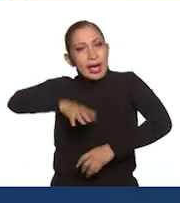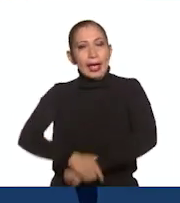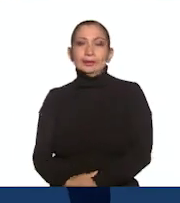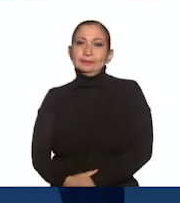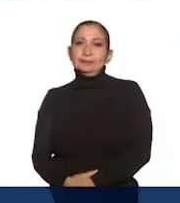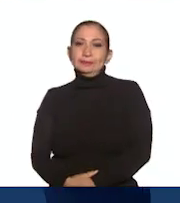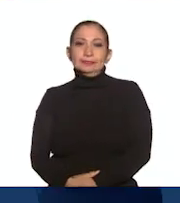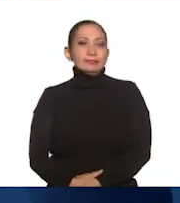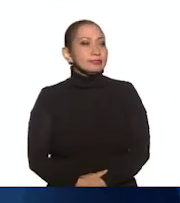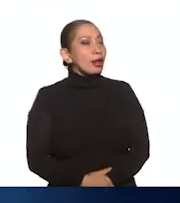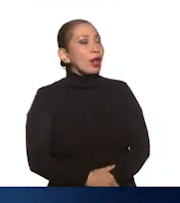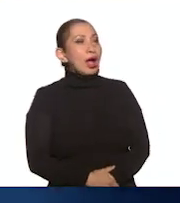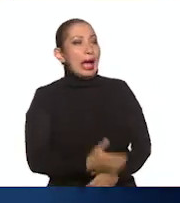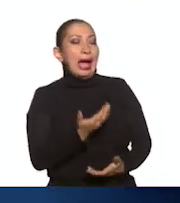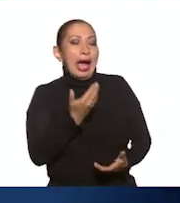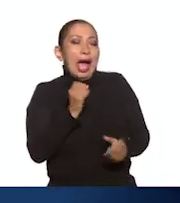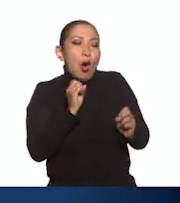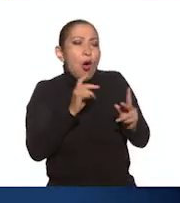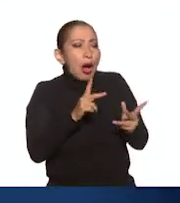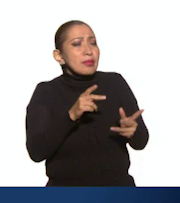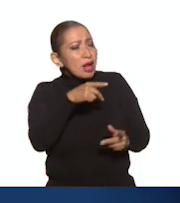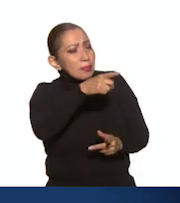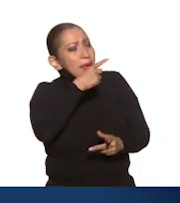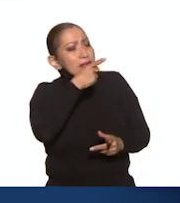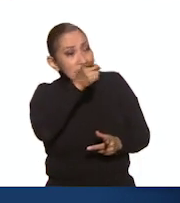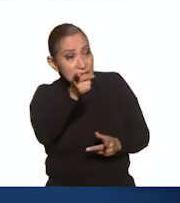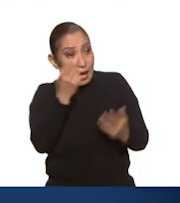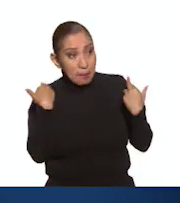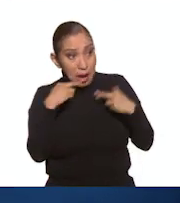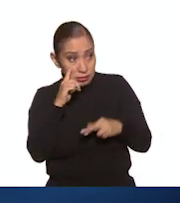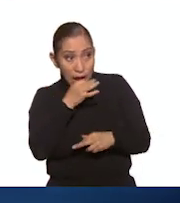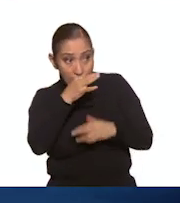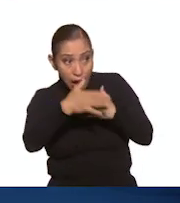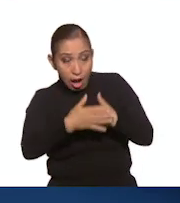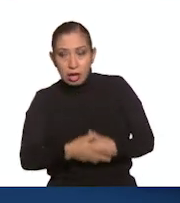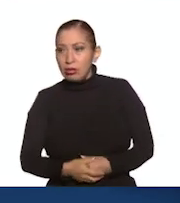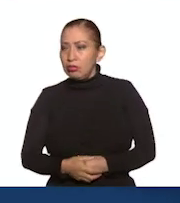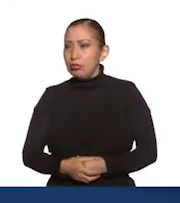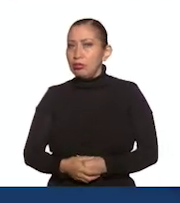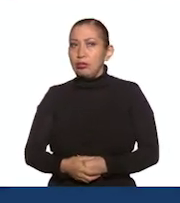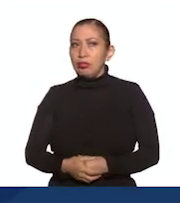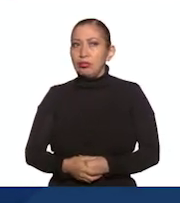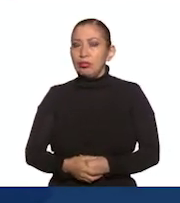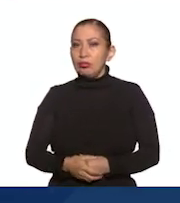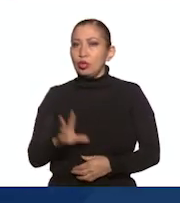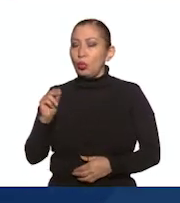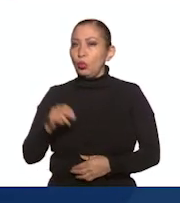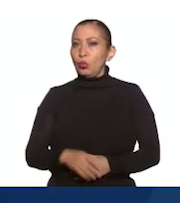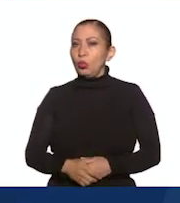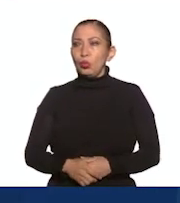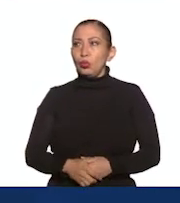diciendo. Bueno, ¿y ya le dijiste eso a tu maestra? ¿No?